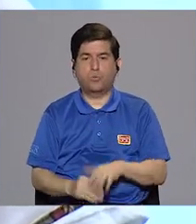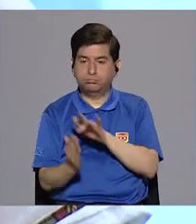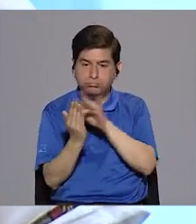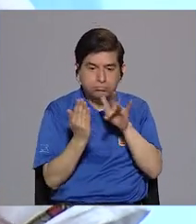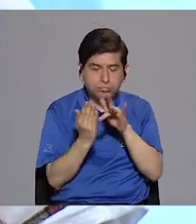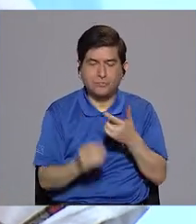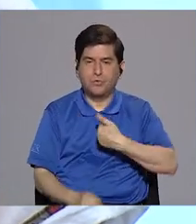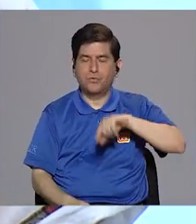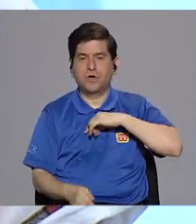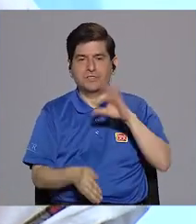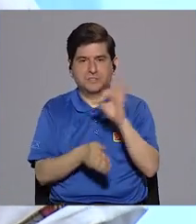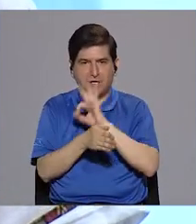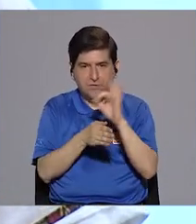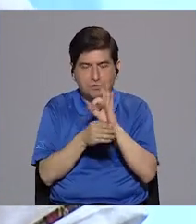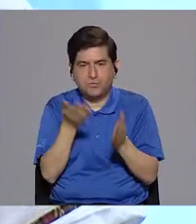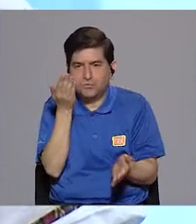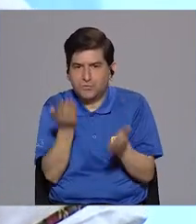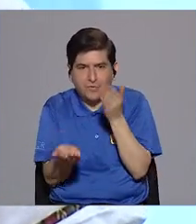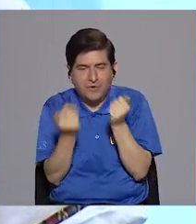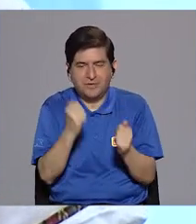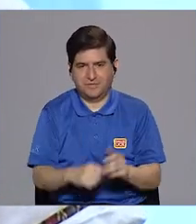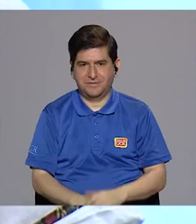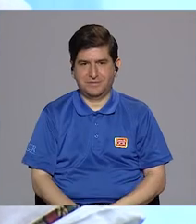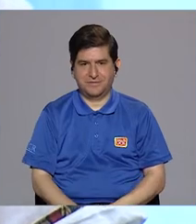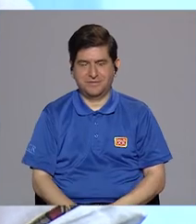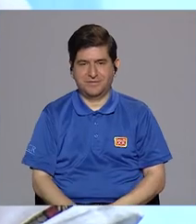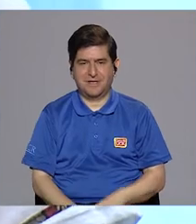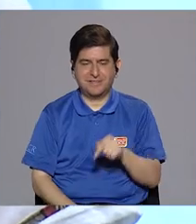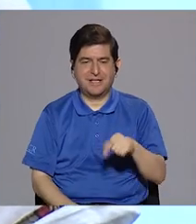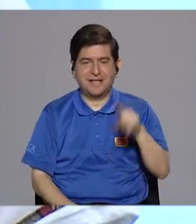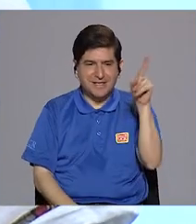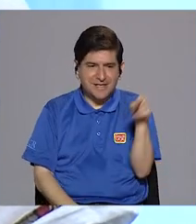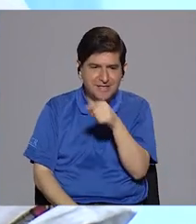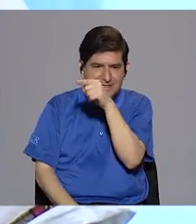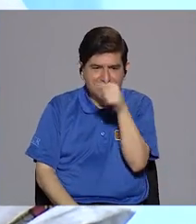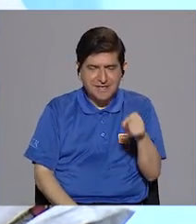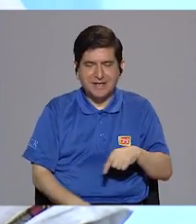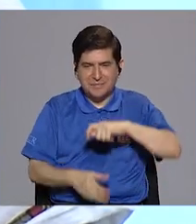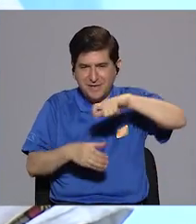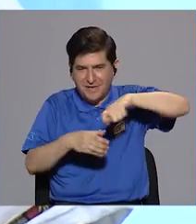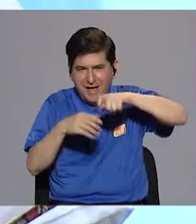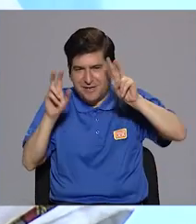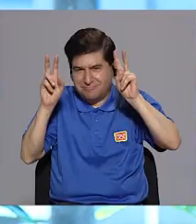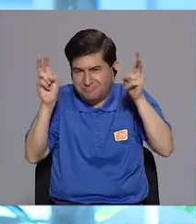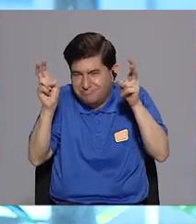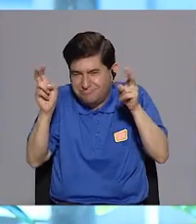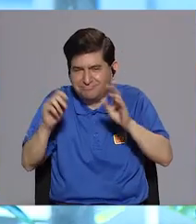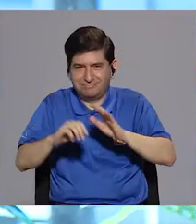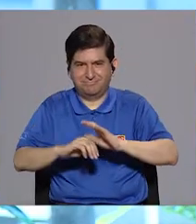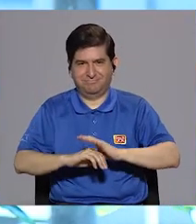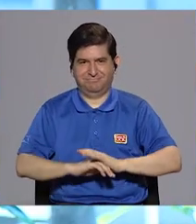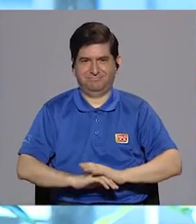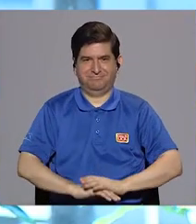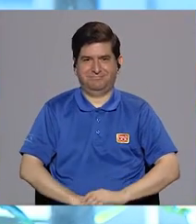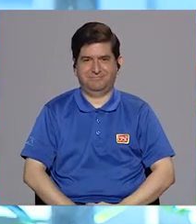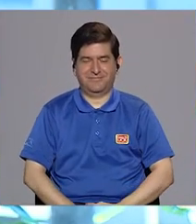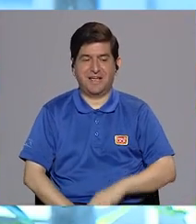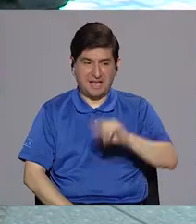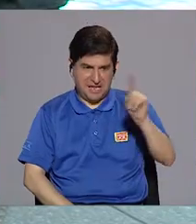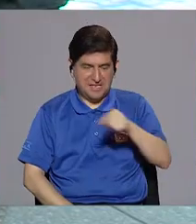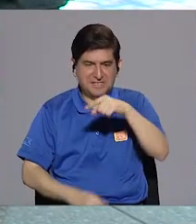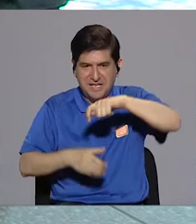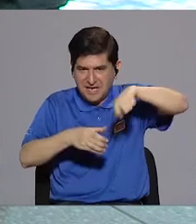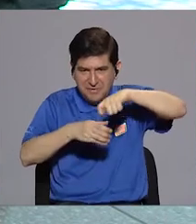yo creo que nosotros, nuestra función es un poco de desenzucarizar, ¿se puede decir esa palabra?